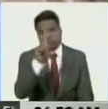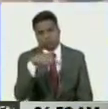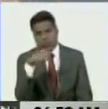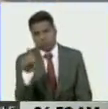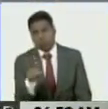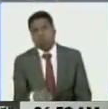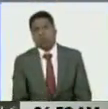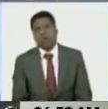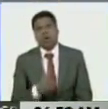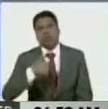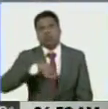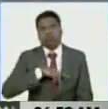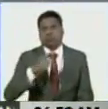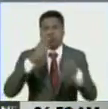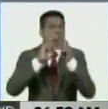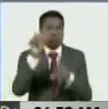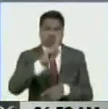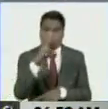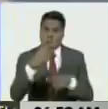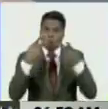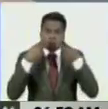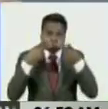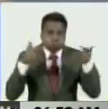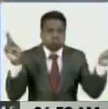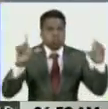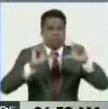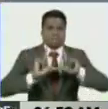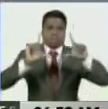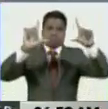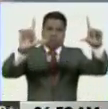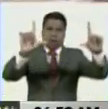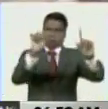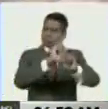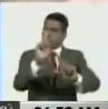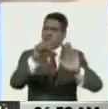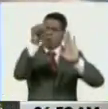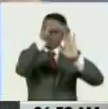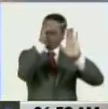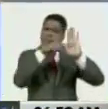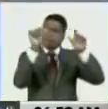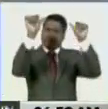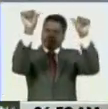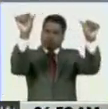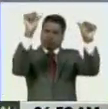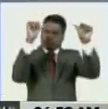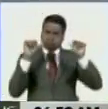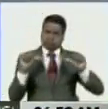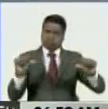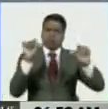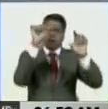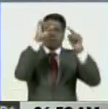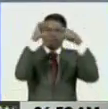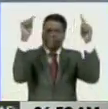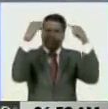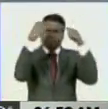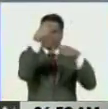no vamos a publicar la militancia de las organizaciones. Pero quiero decir, la ley